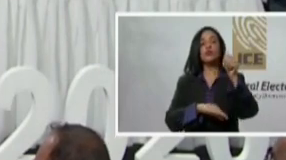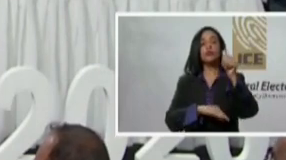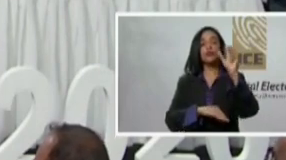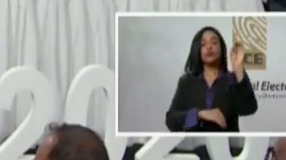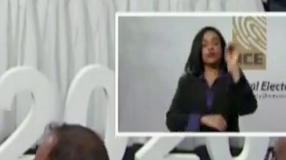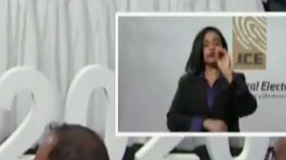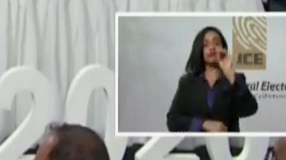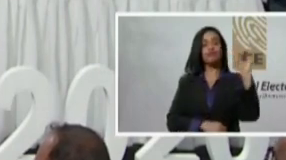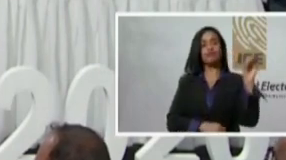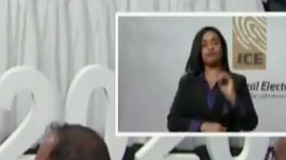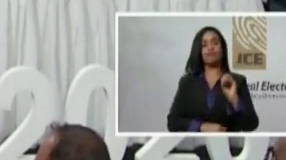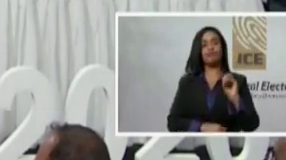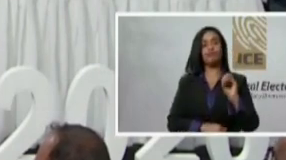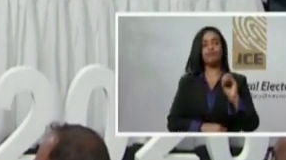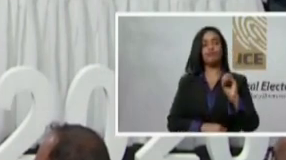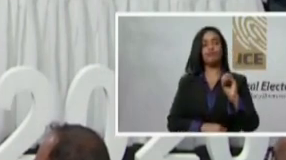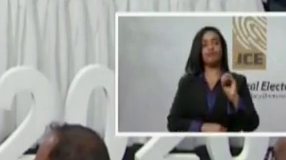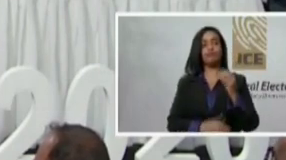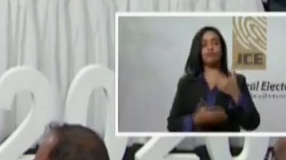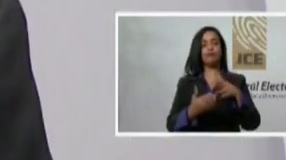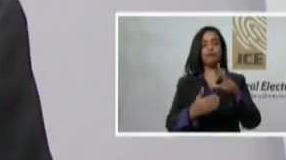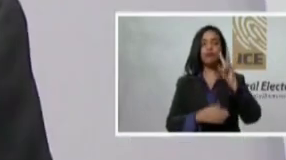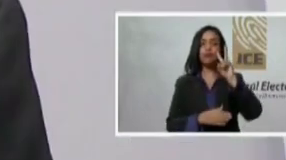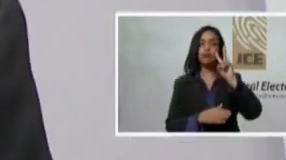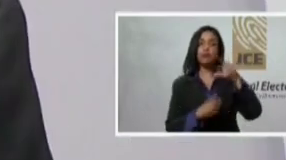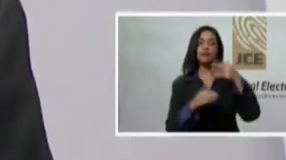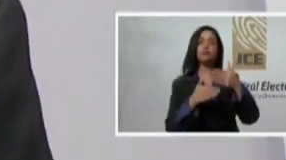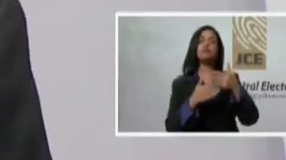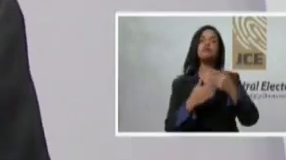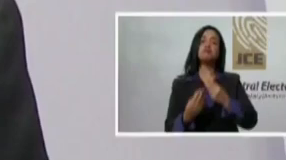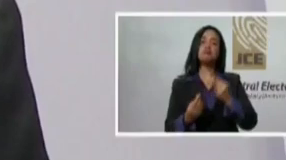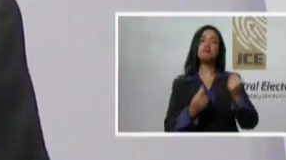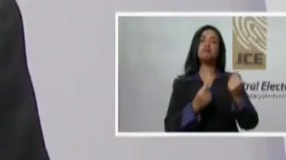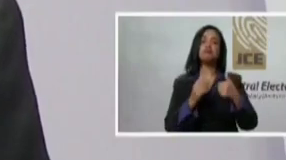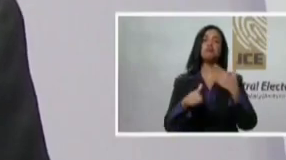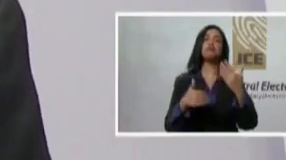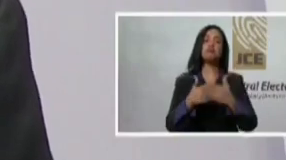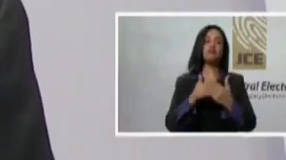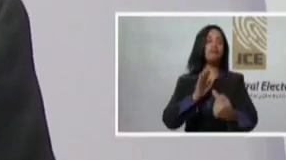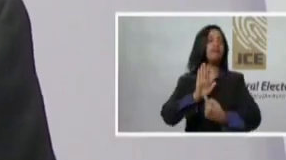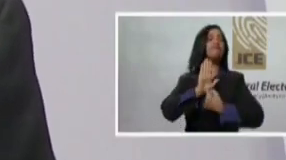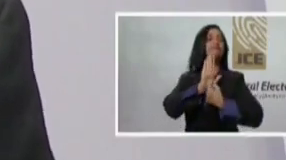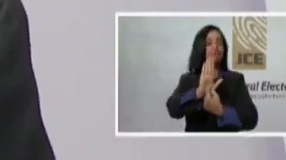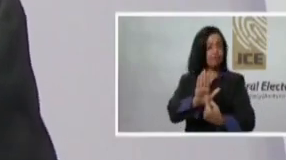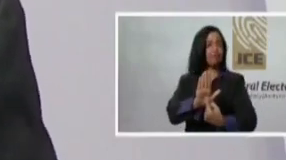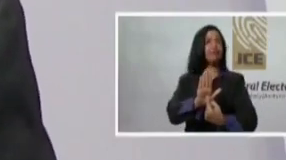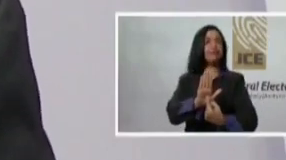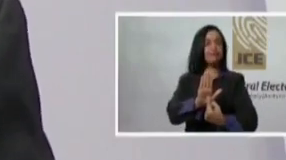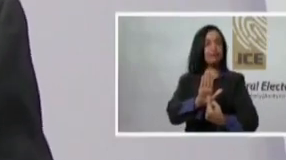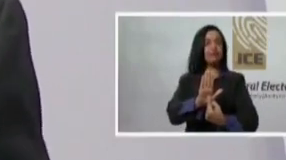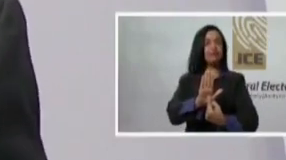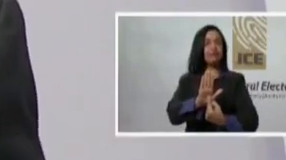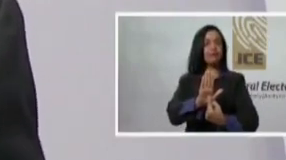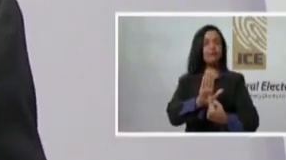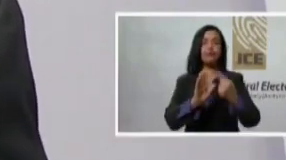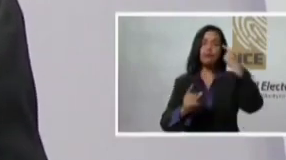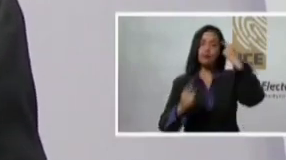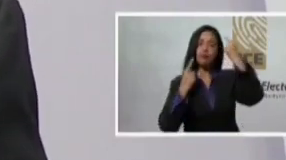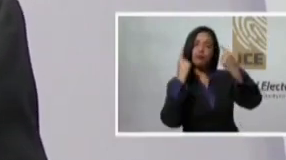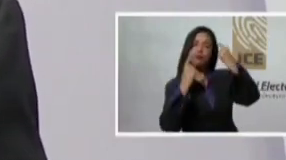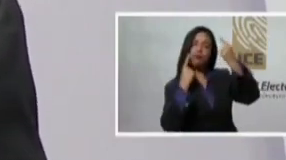corte de resultados preliminares sea representativo,